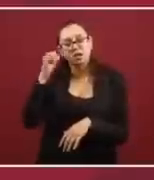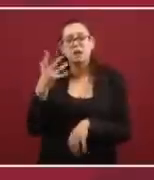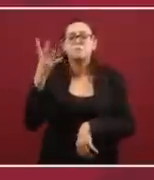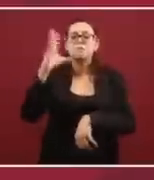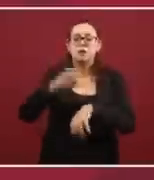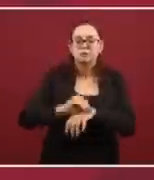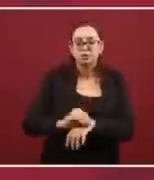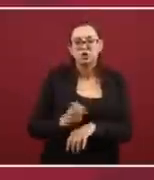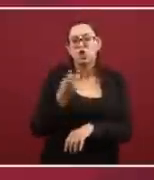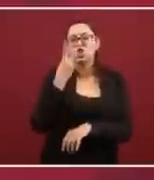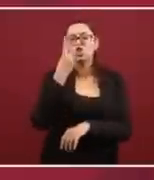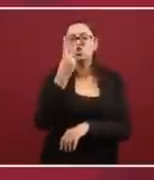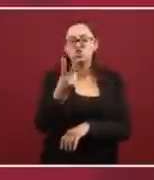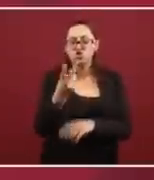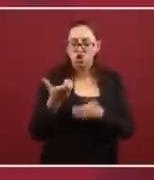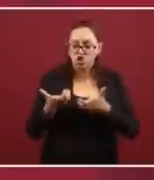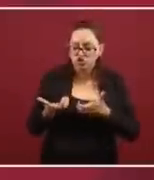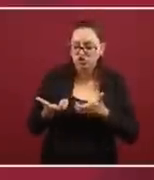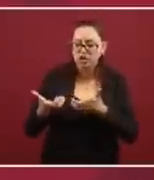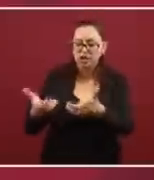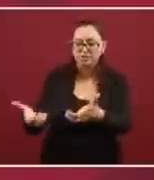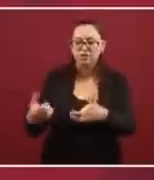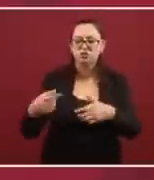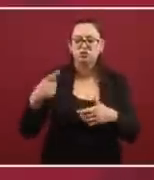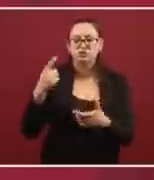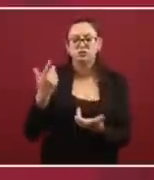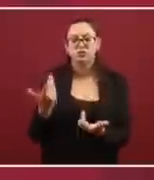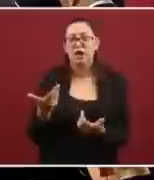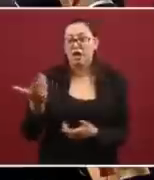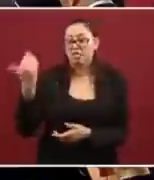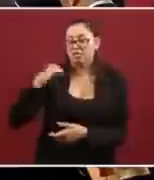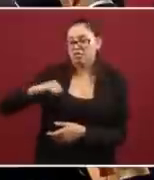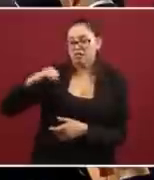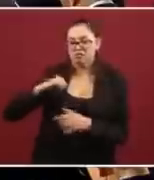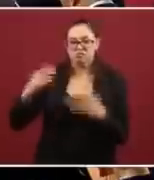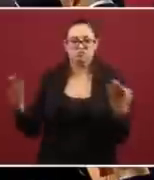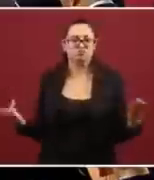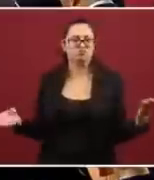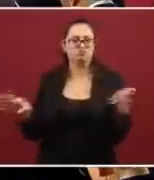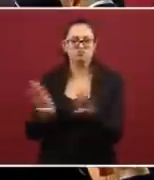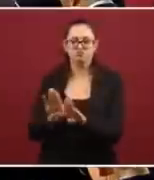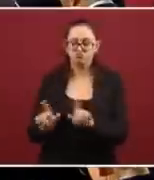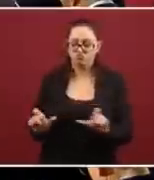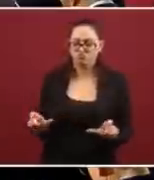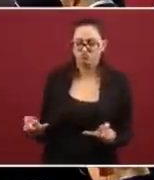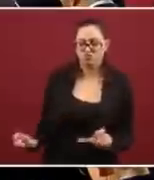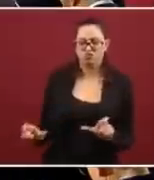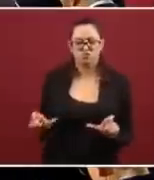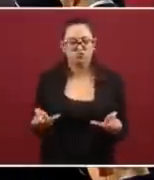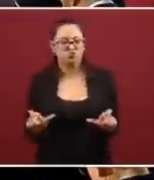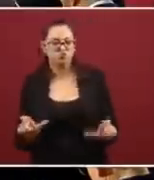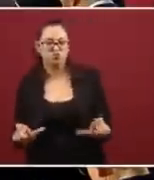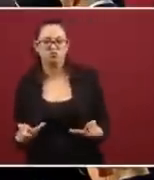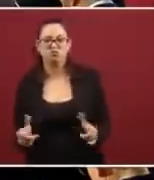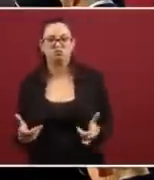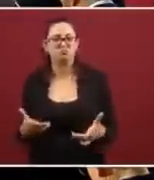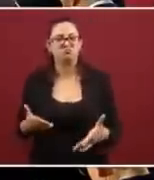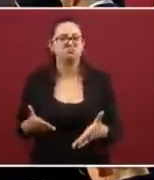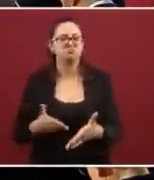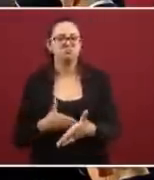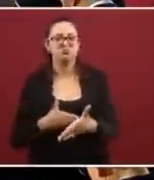en herbie ligan a ambas comunidades que estaban cerradas cada una en una con ella respectivamente